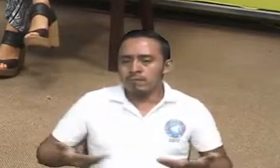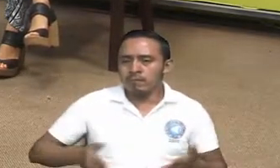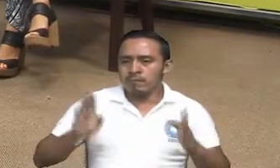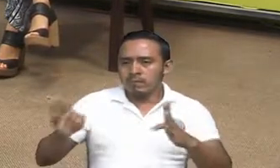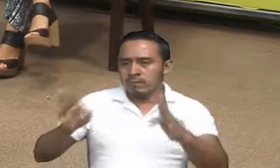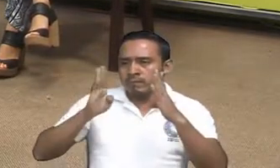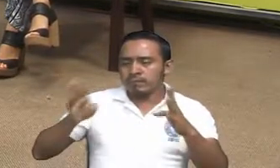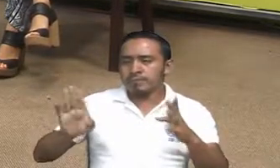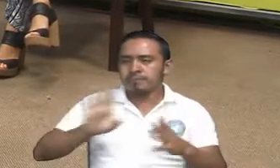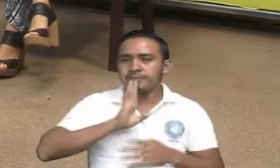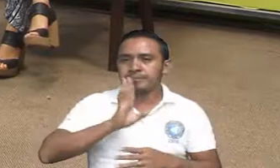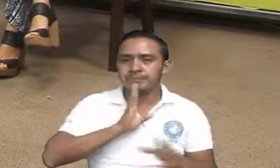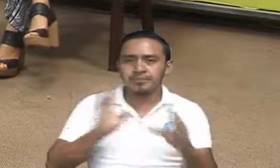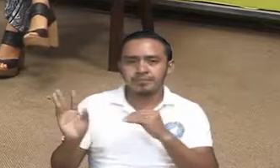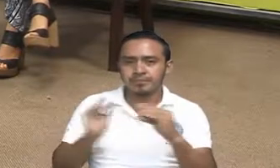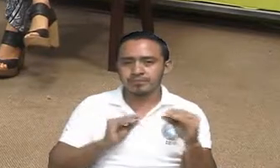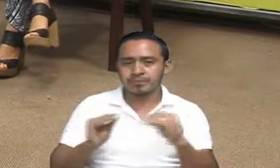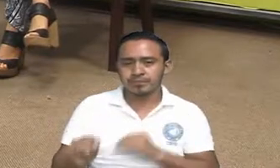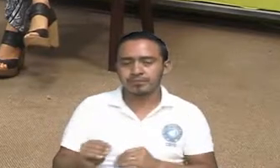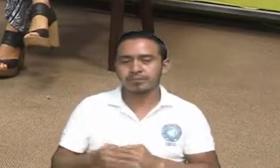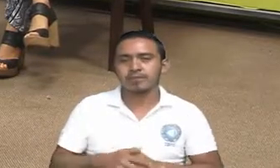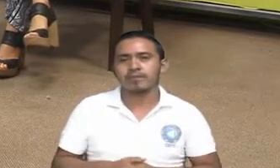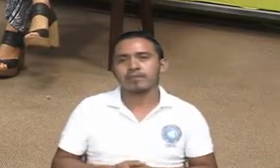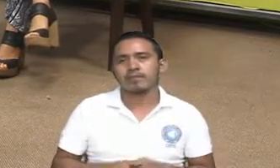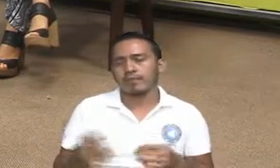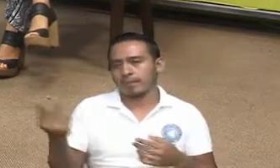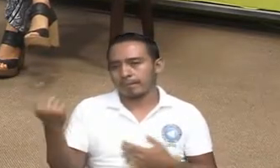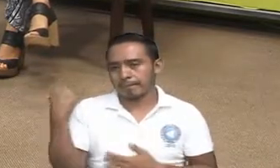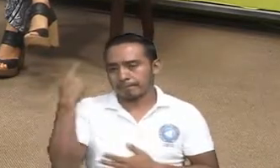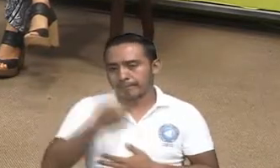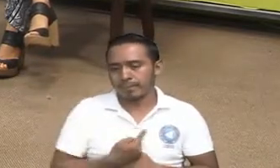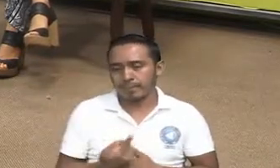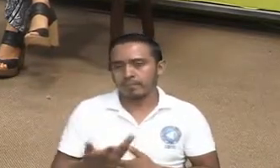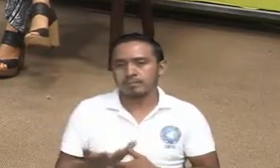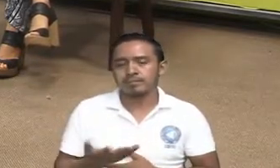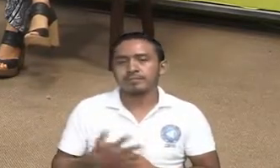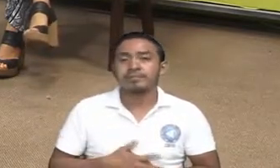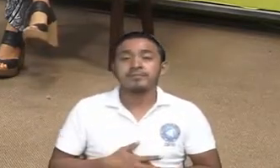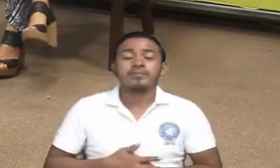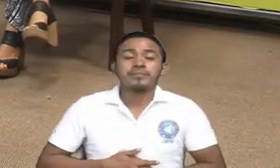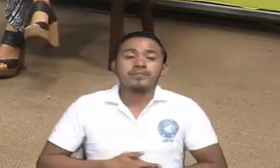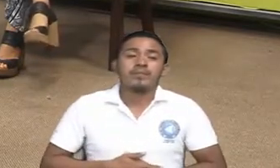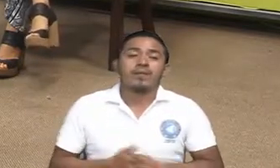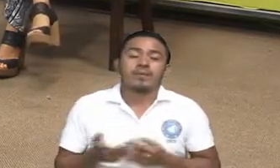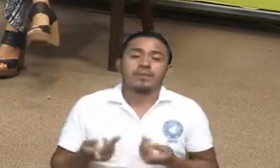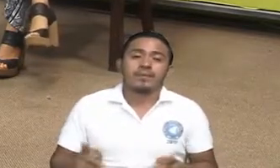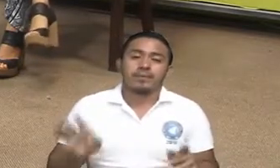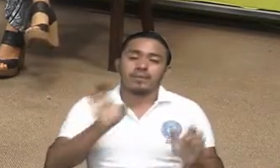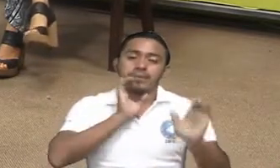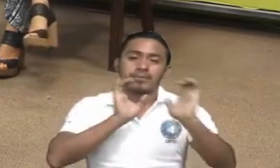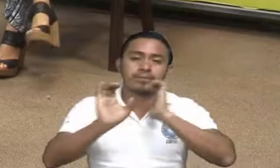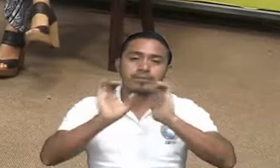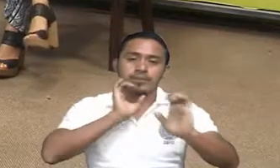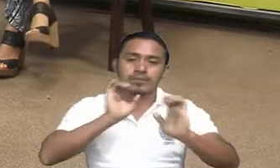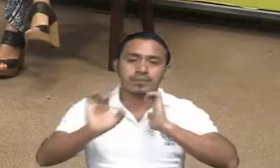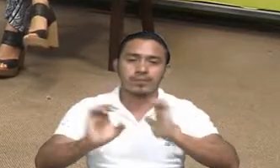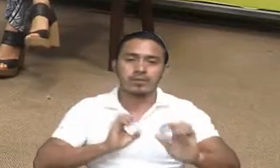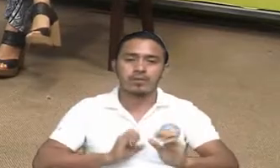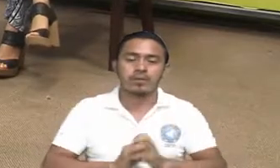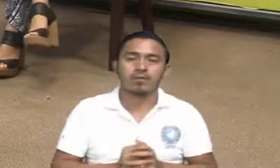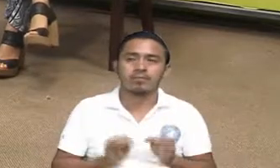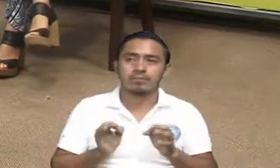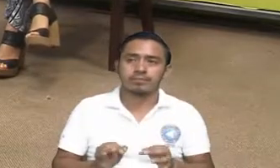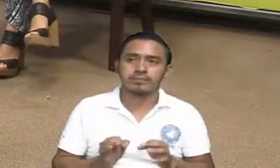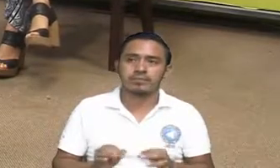atención, platiquemos, mírame a la cara. Entonces ese tipo de cosas son un poco incómodas, pero la comunicación arregla esos problemas.